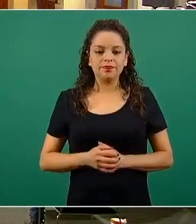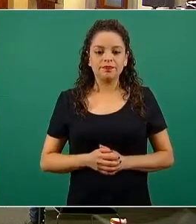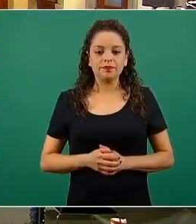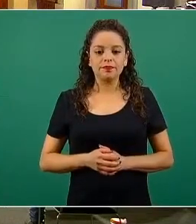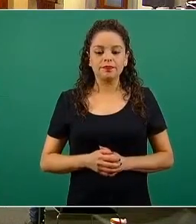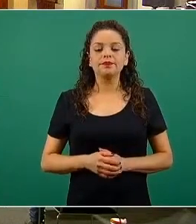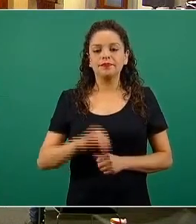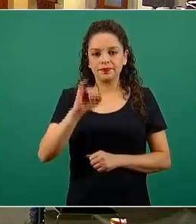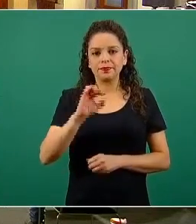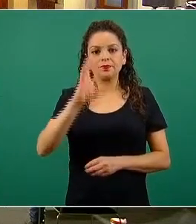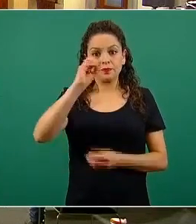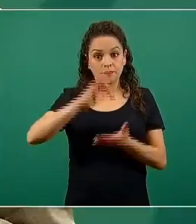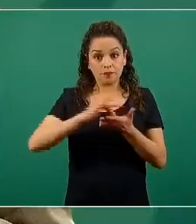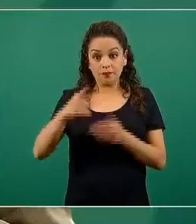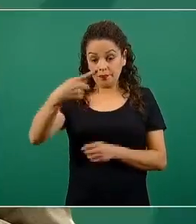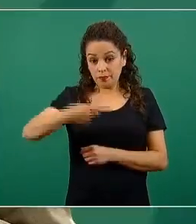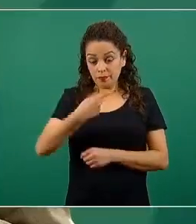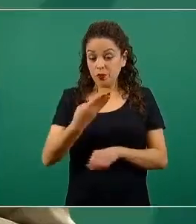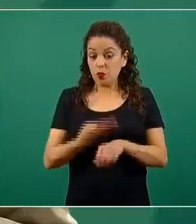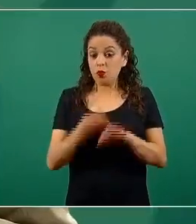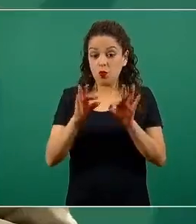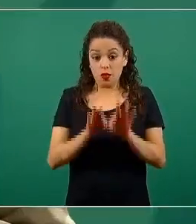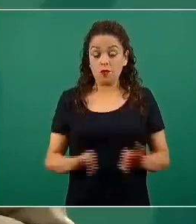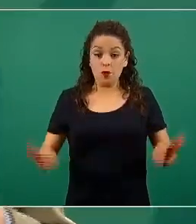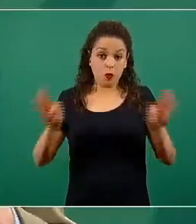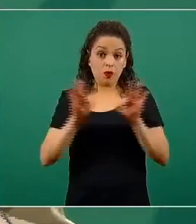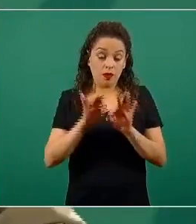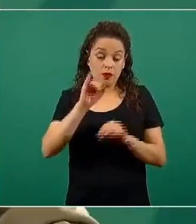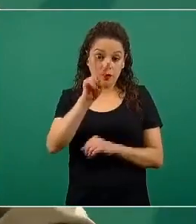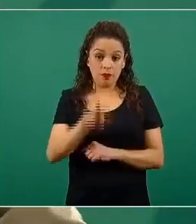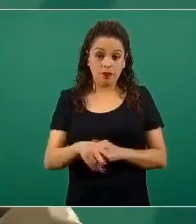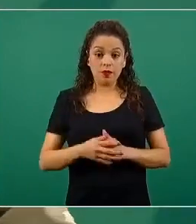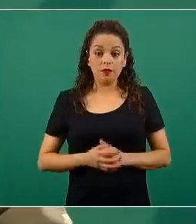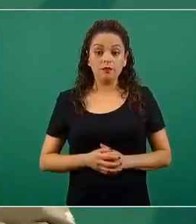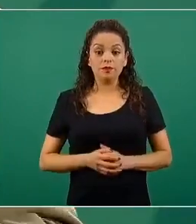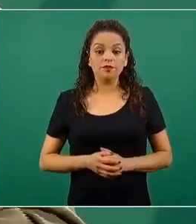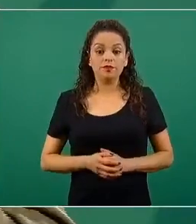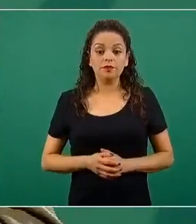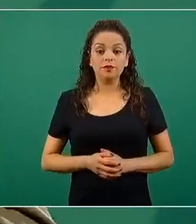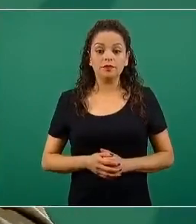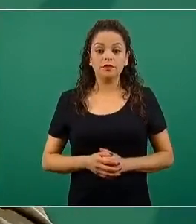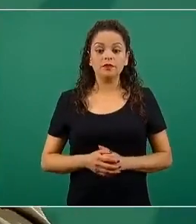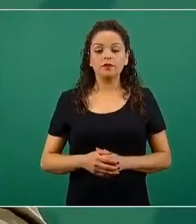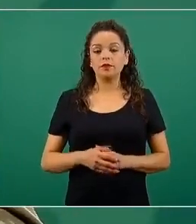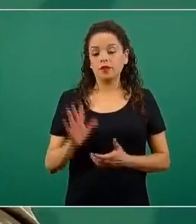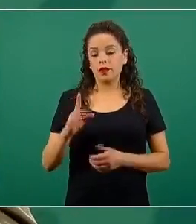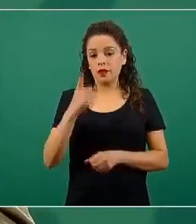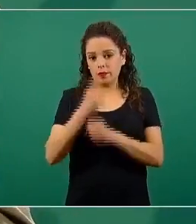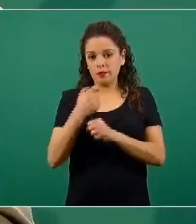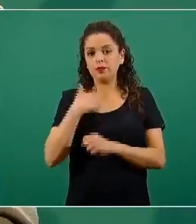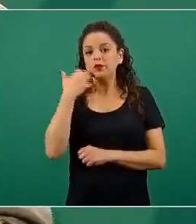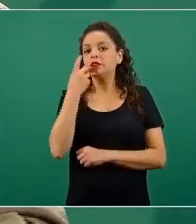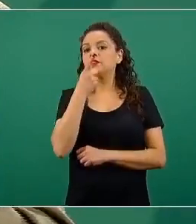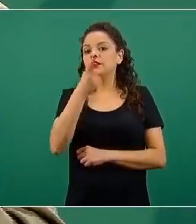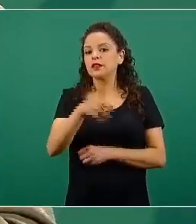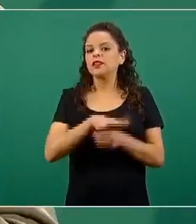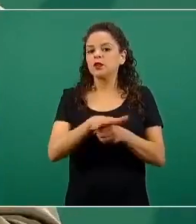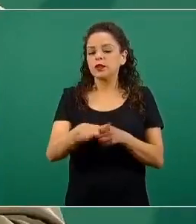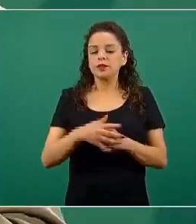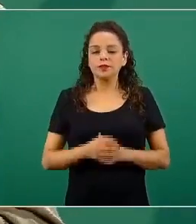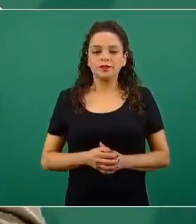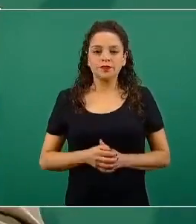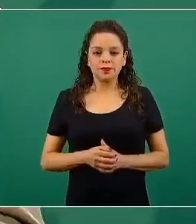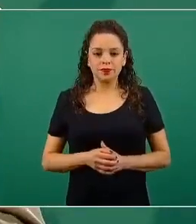muchas gracias. La pregunta es muy importante. Y quiero primero decir que